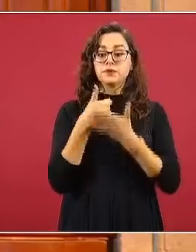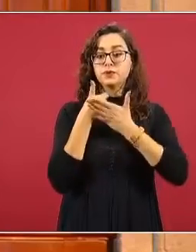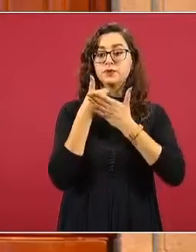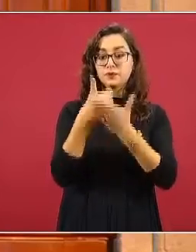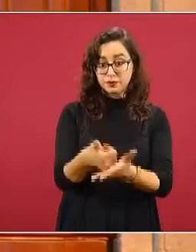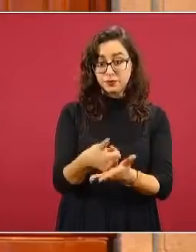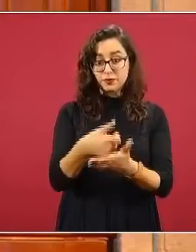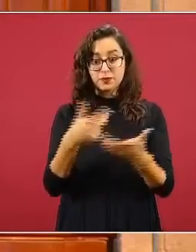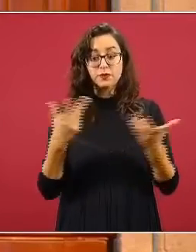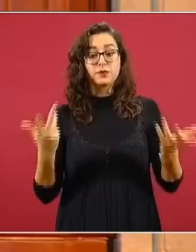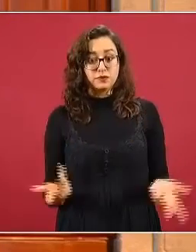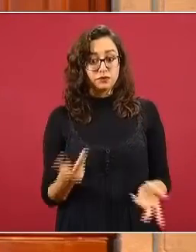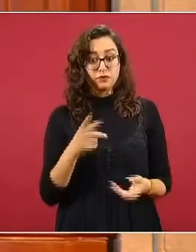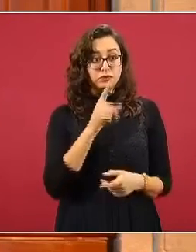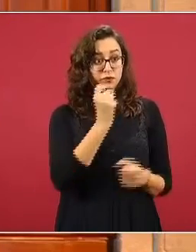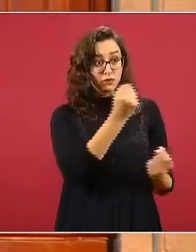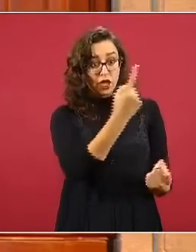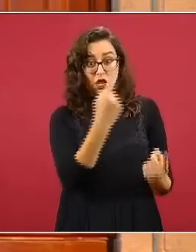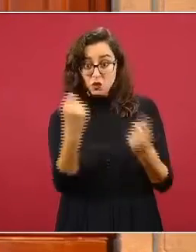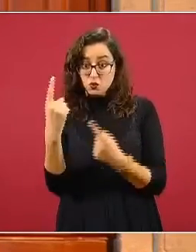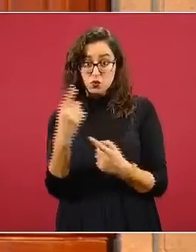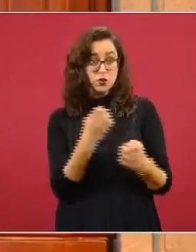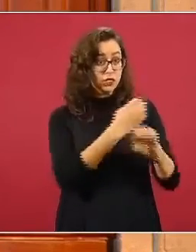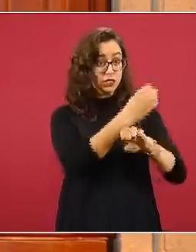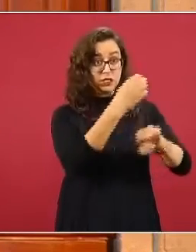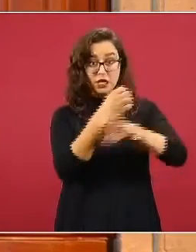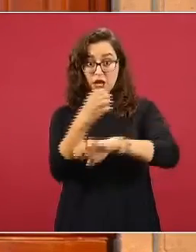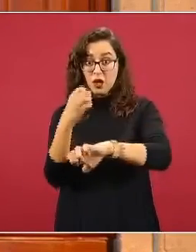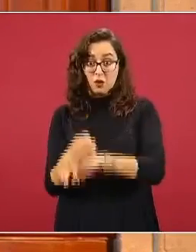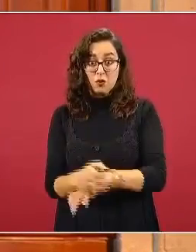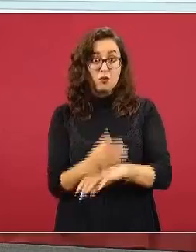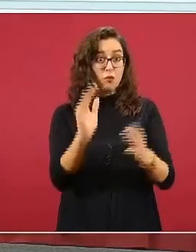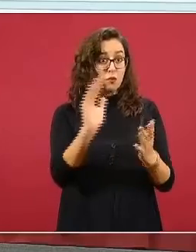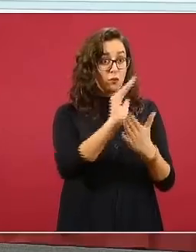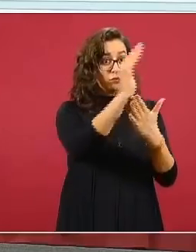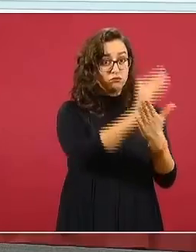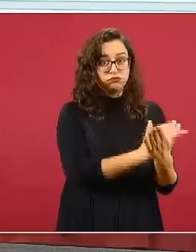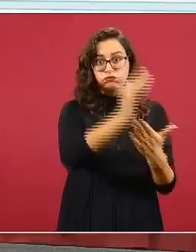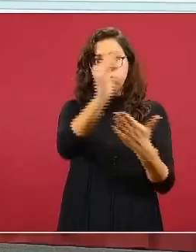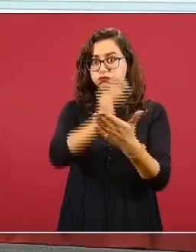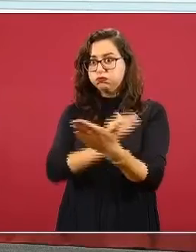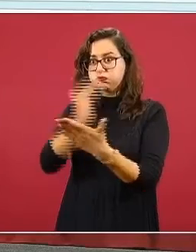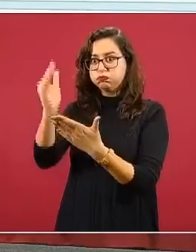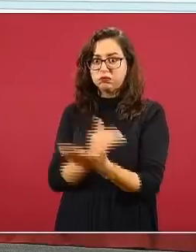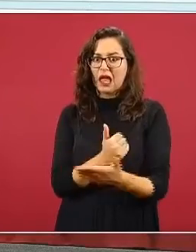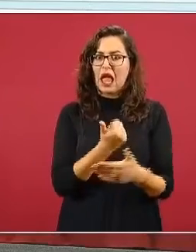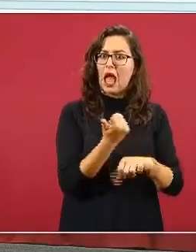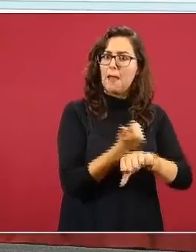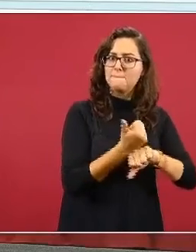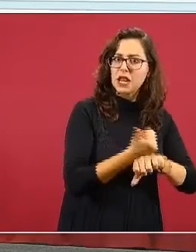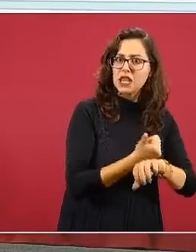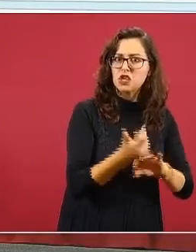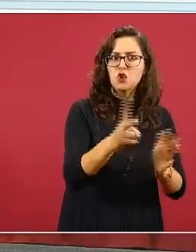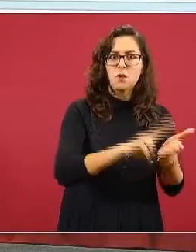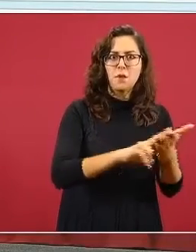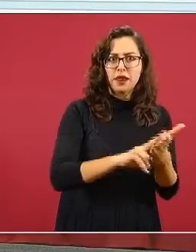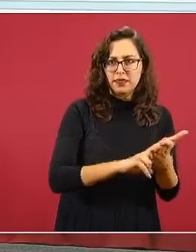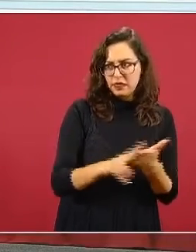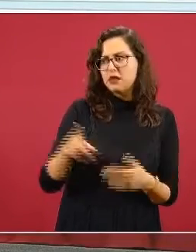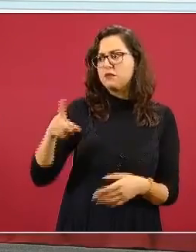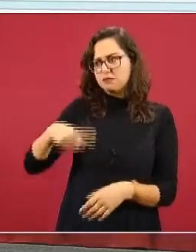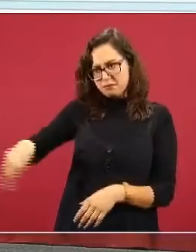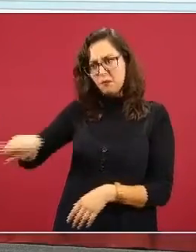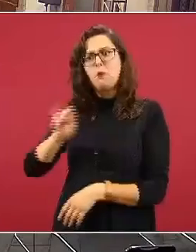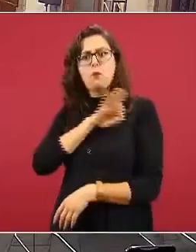así como otros estados han podido disminuir sus niveles de riesgo a medio y bajo, lo podamos de manera conjunta hacer. Recordemos